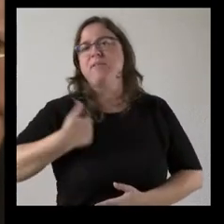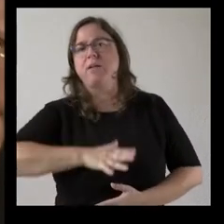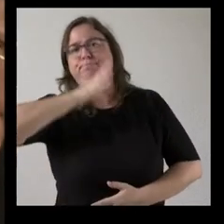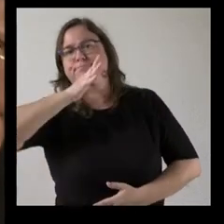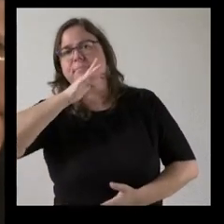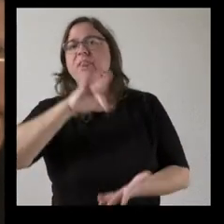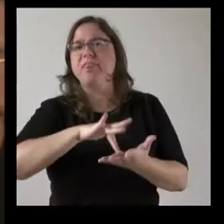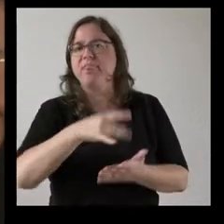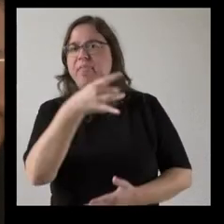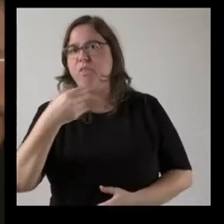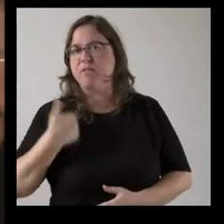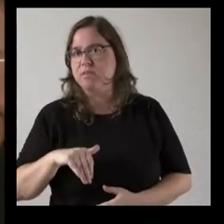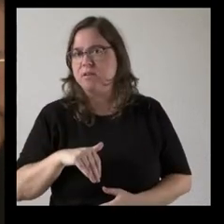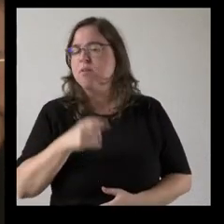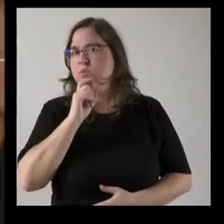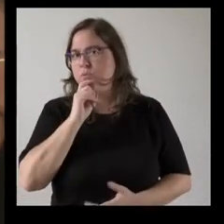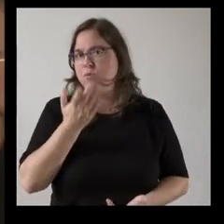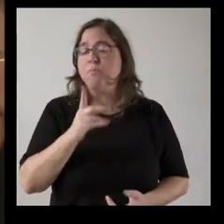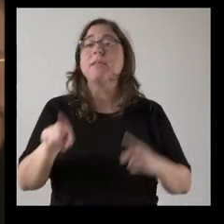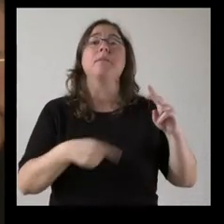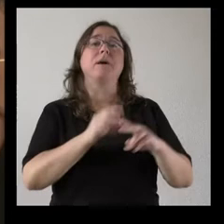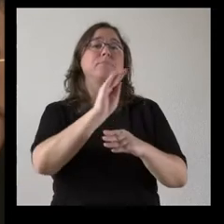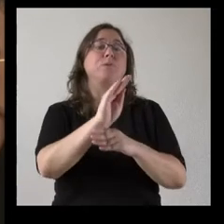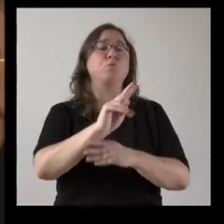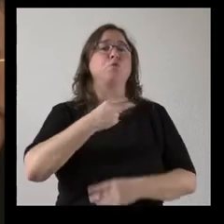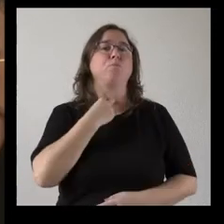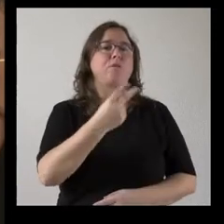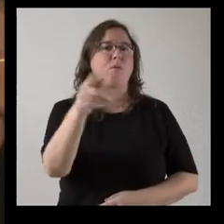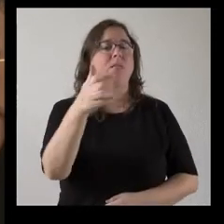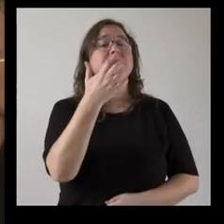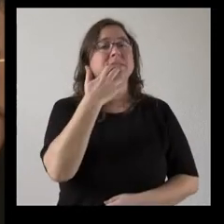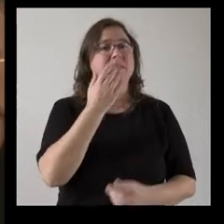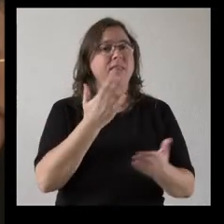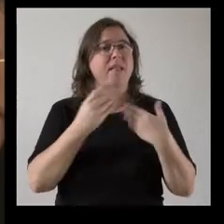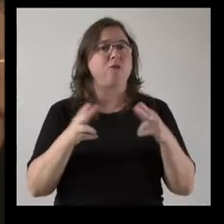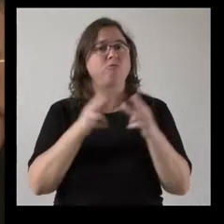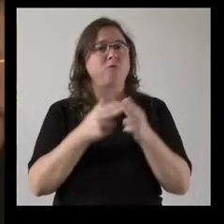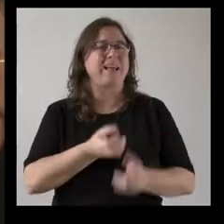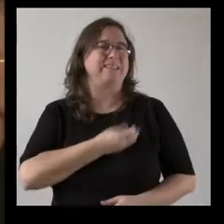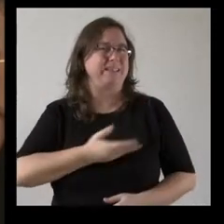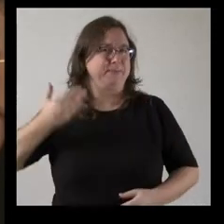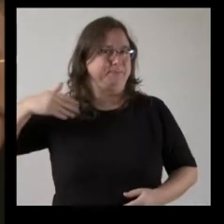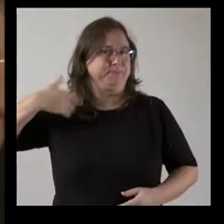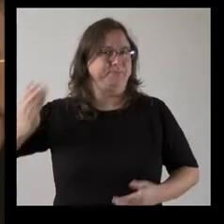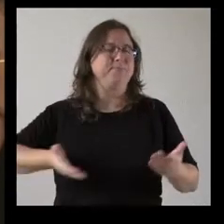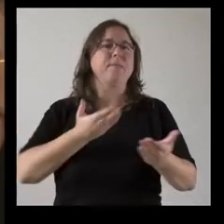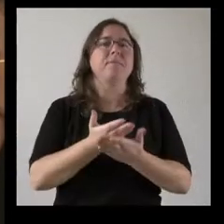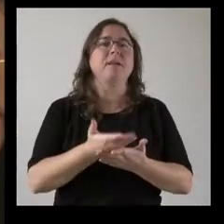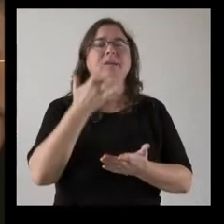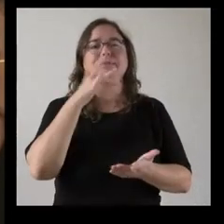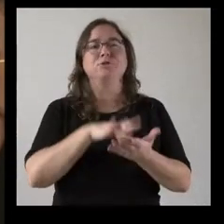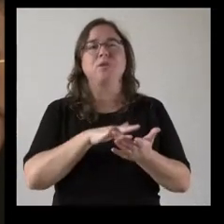de pago y al portavoz en materia del diálogo social los sindicatos lo que planteaban antes de recurrir a la